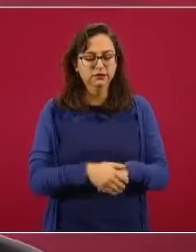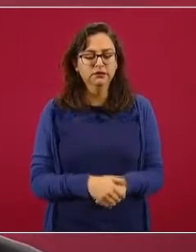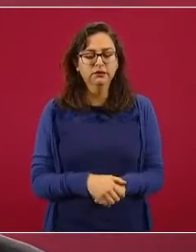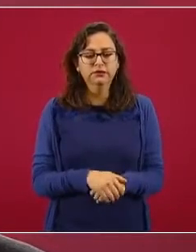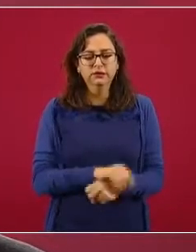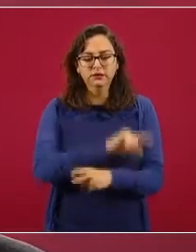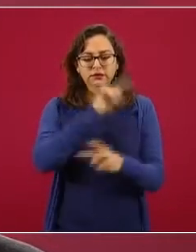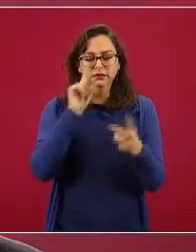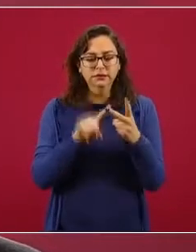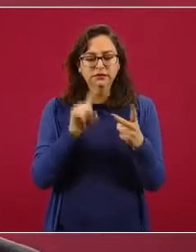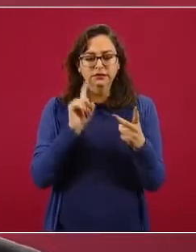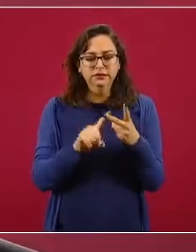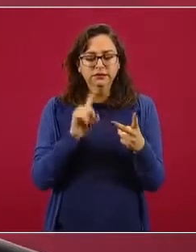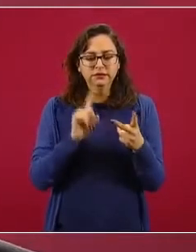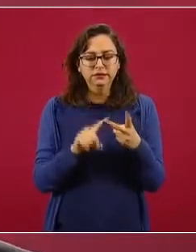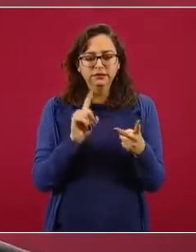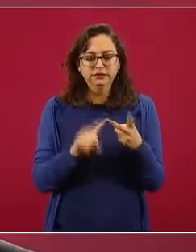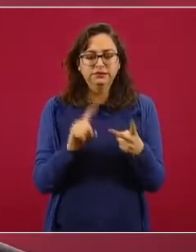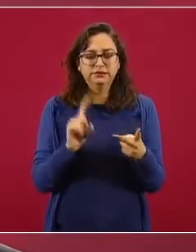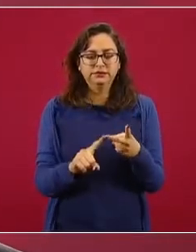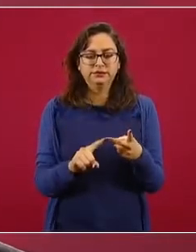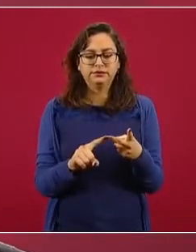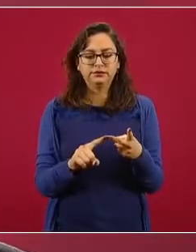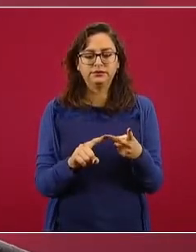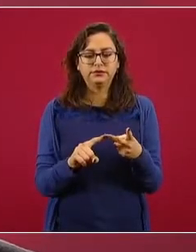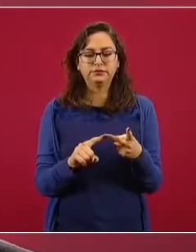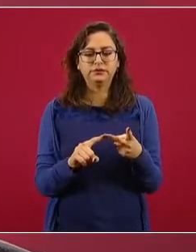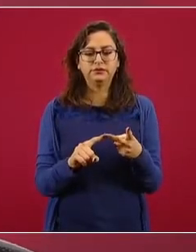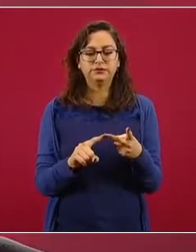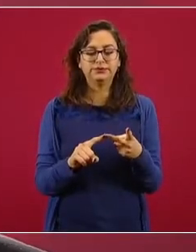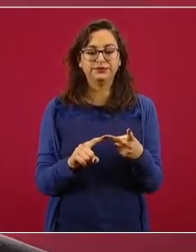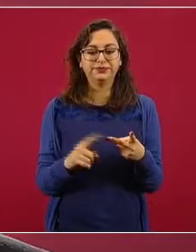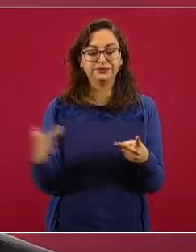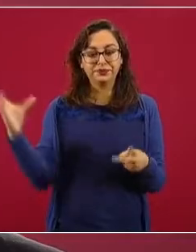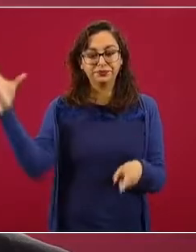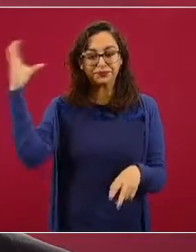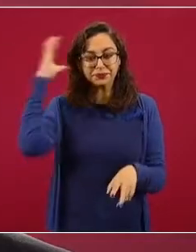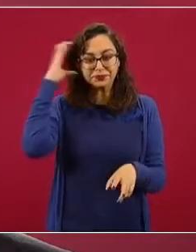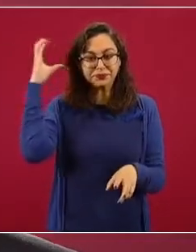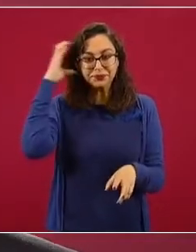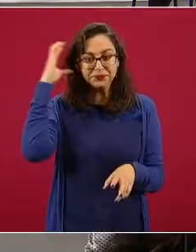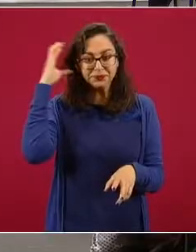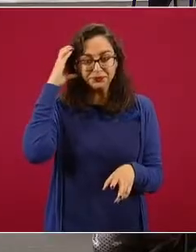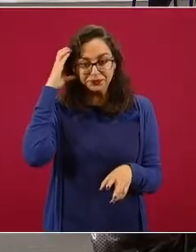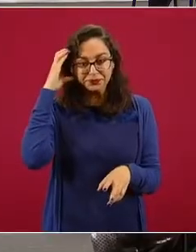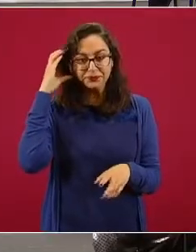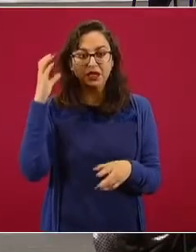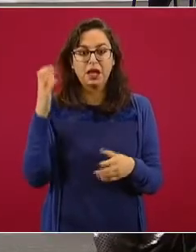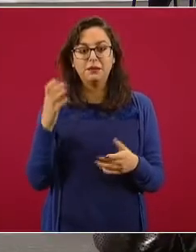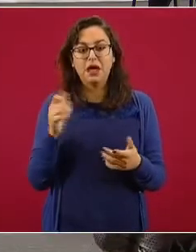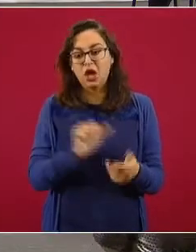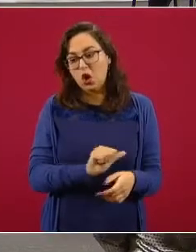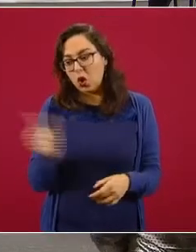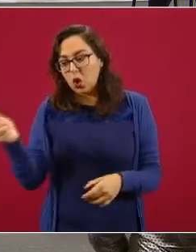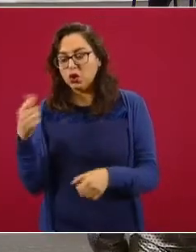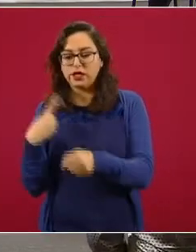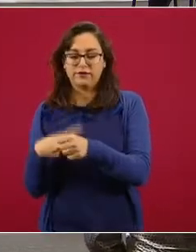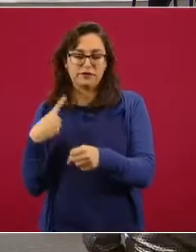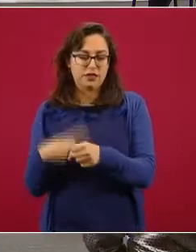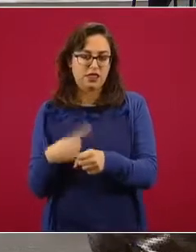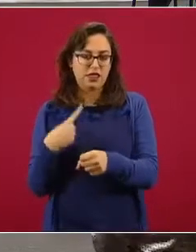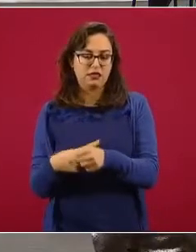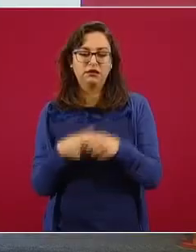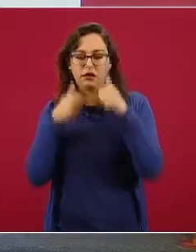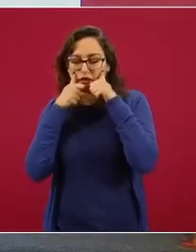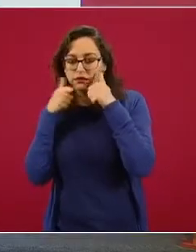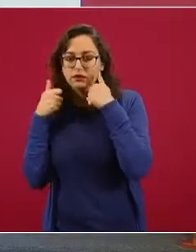segundo grupo es camas que han sido reasignadas para la atención del resto de los padecimientos que son no COVID.